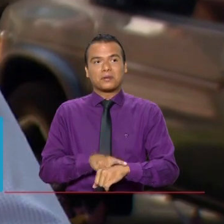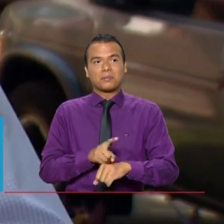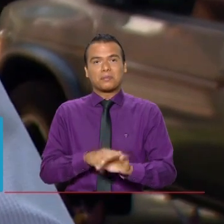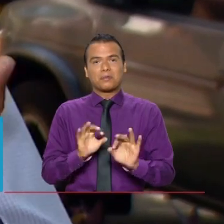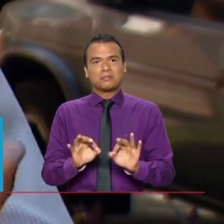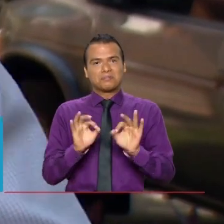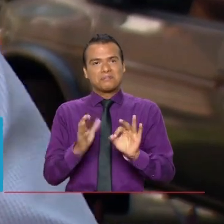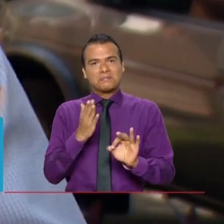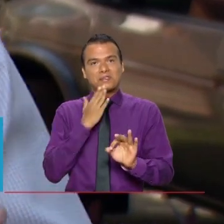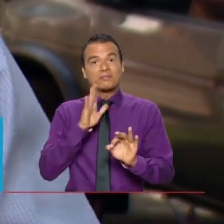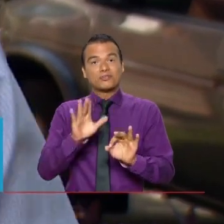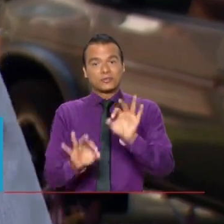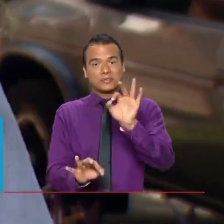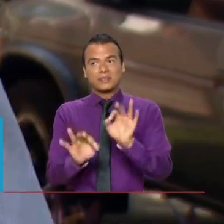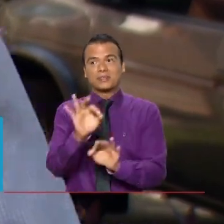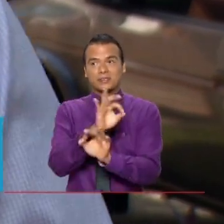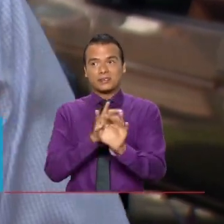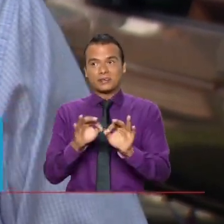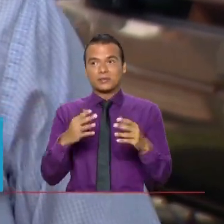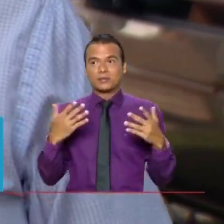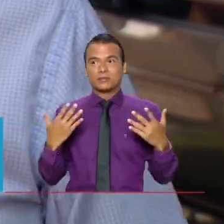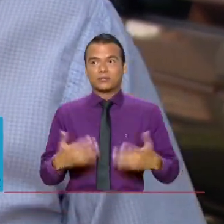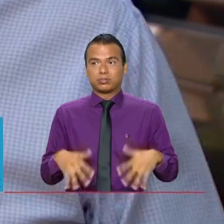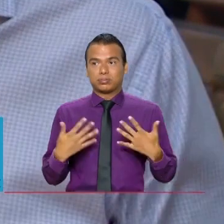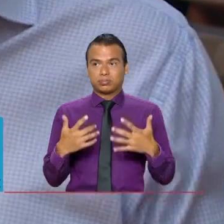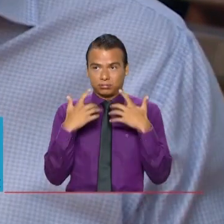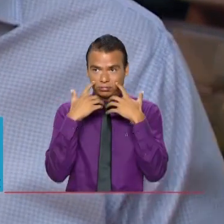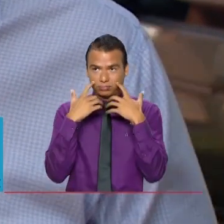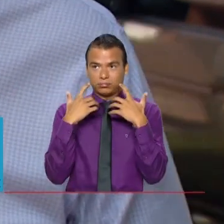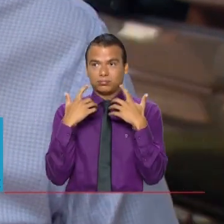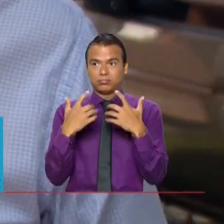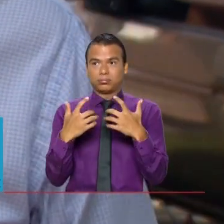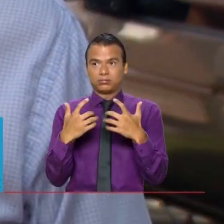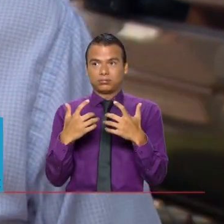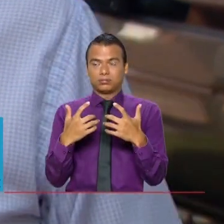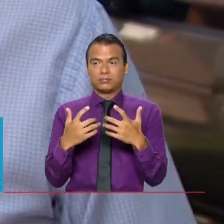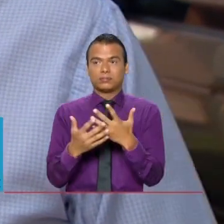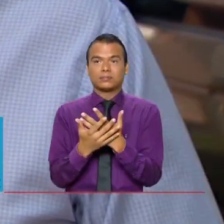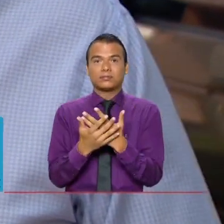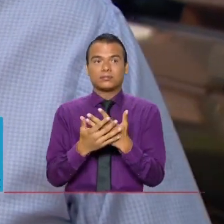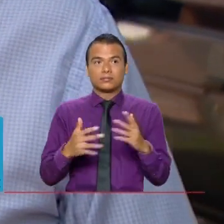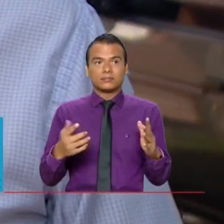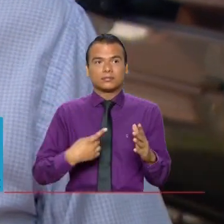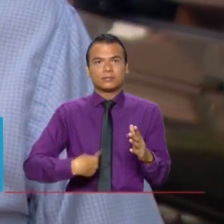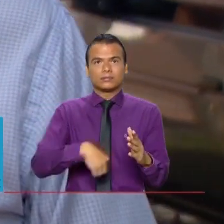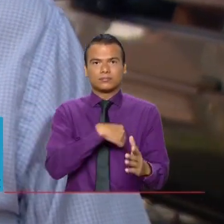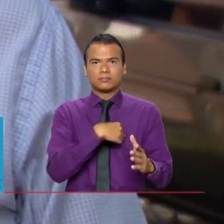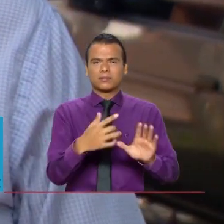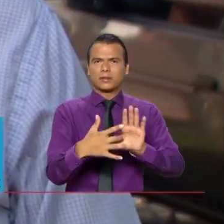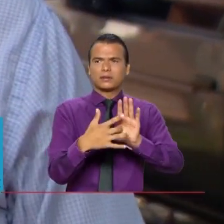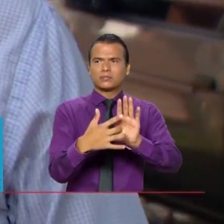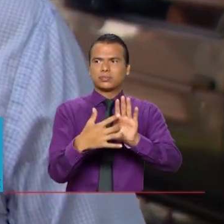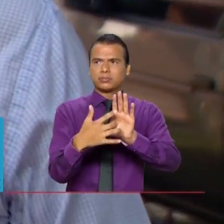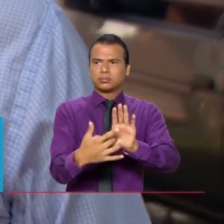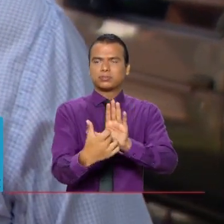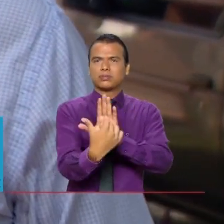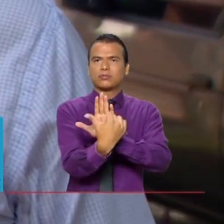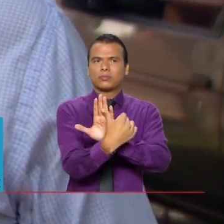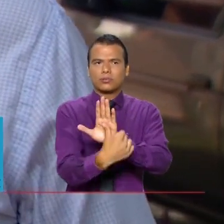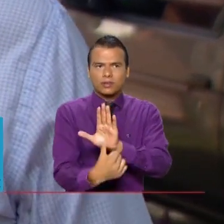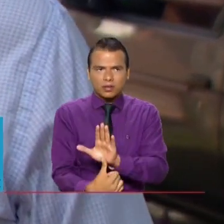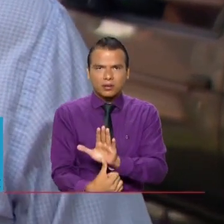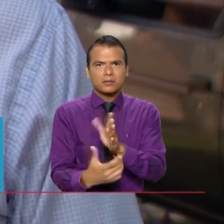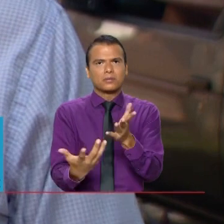el canal ha mantenido sus objetivos ha seguido trabajando en fortalecer la programación abrir